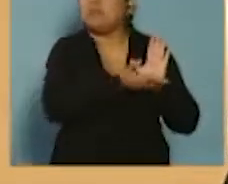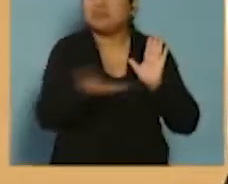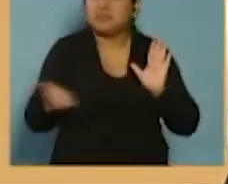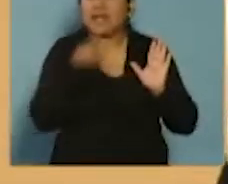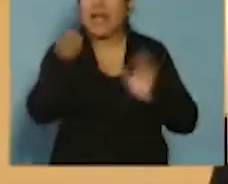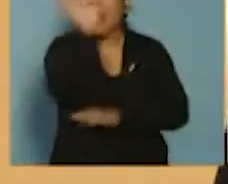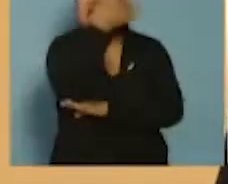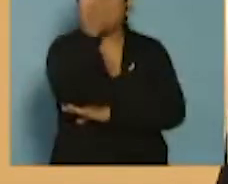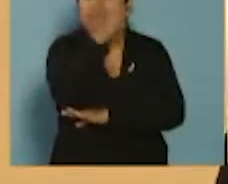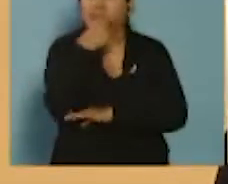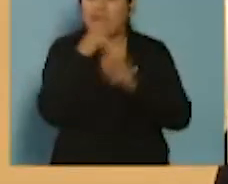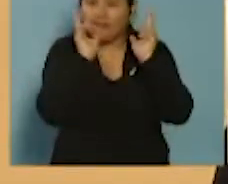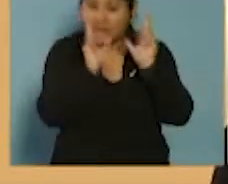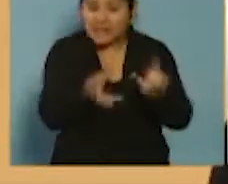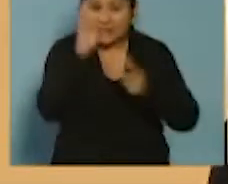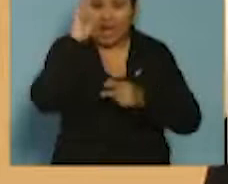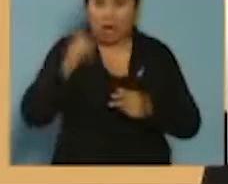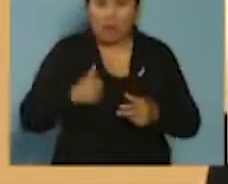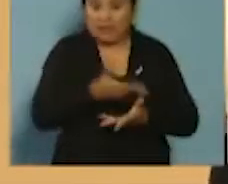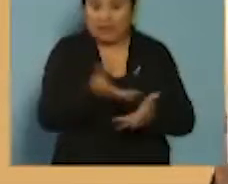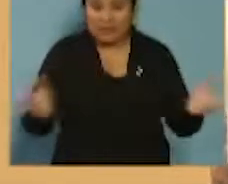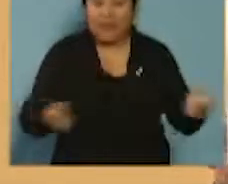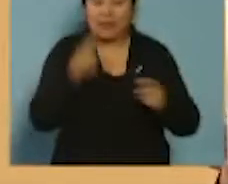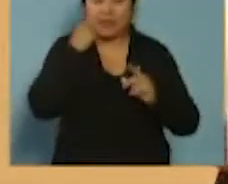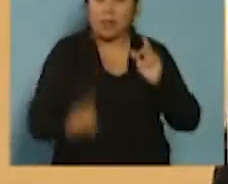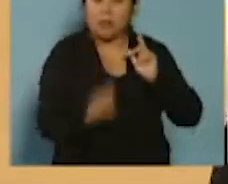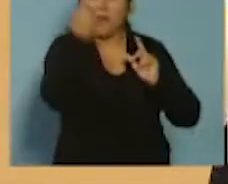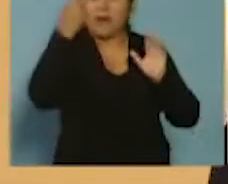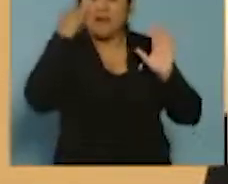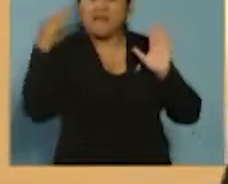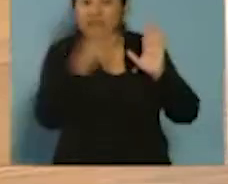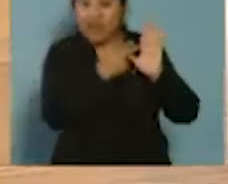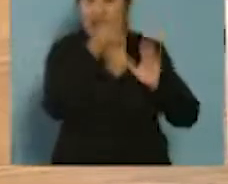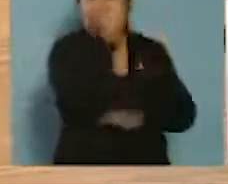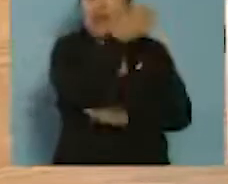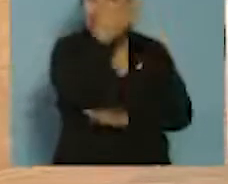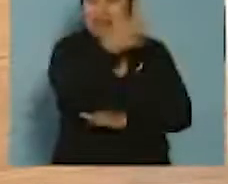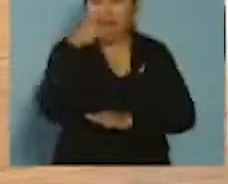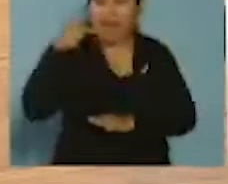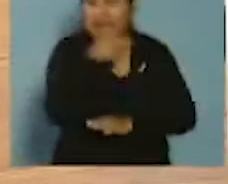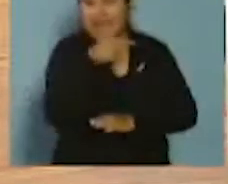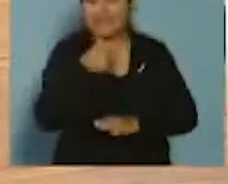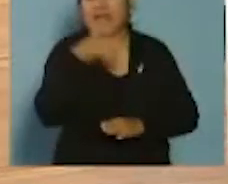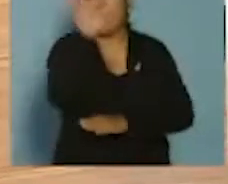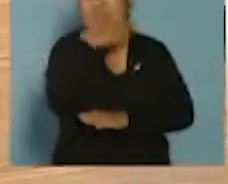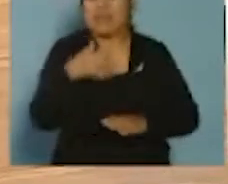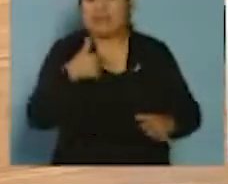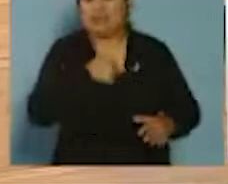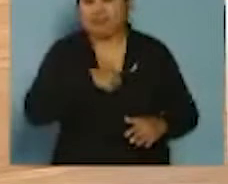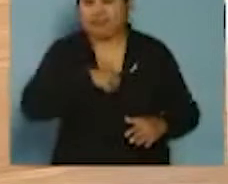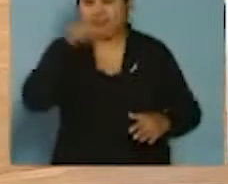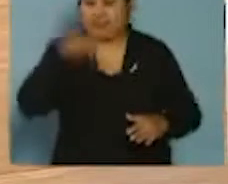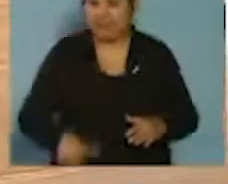por primera vez veis la bandera que nos distingue de las demás naciones del blog y